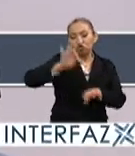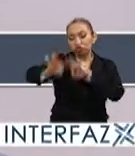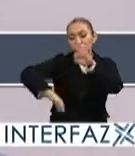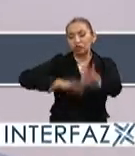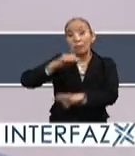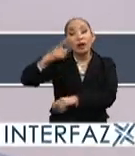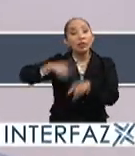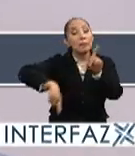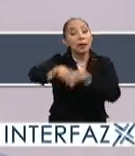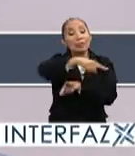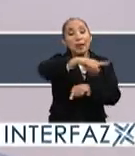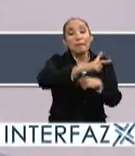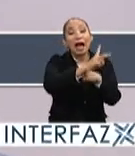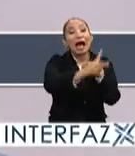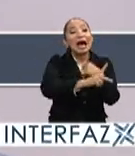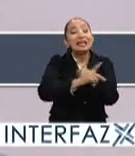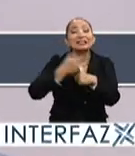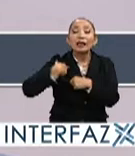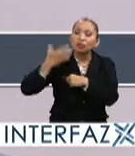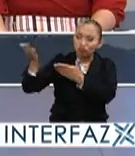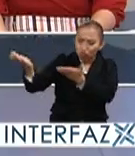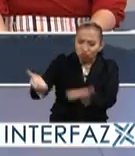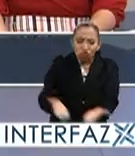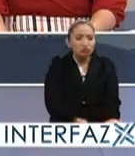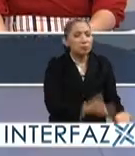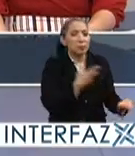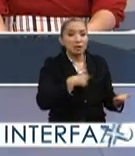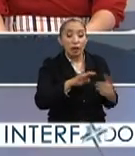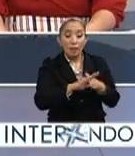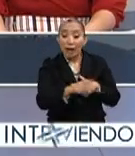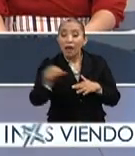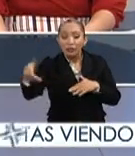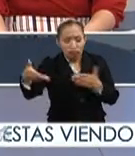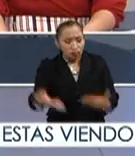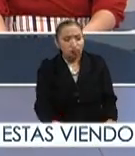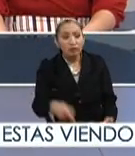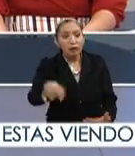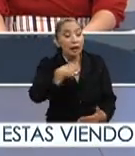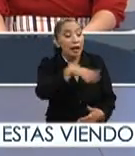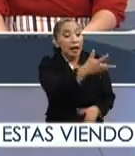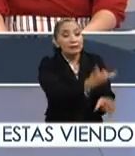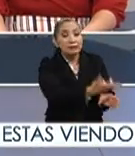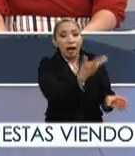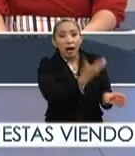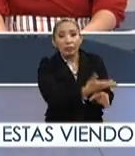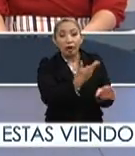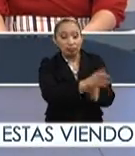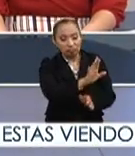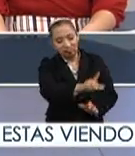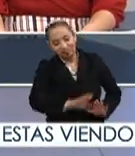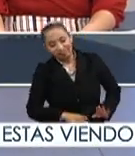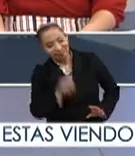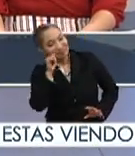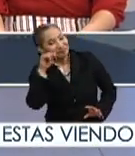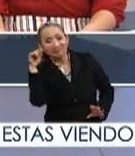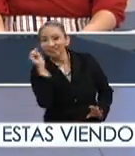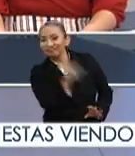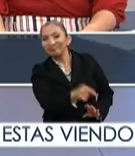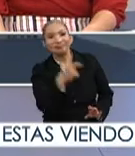pero esto ya depende mucho de los países que reciban a estos migrantes, lo cual Estados Unidos se ha caracterizado